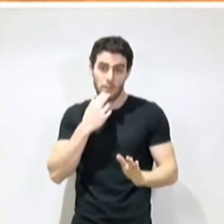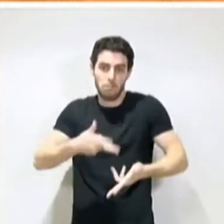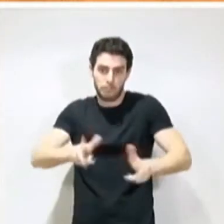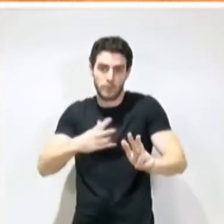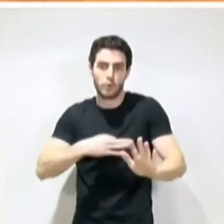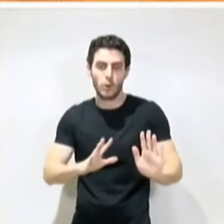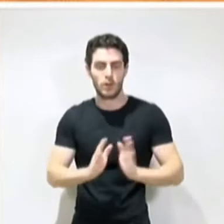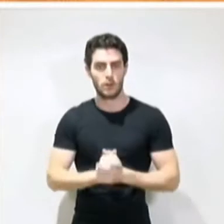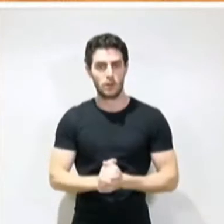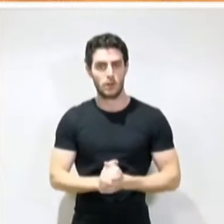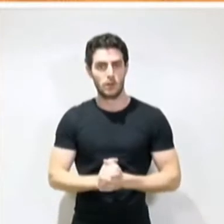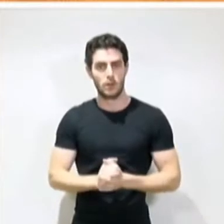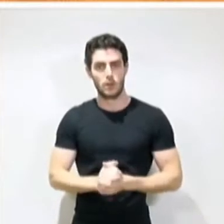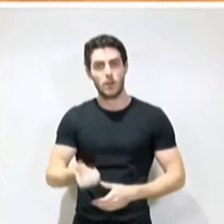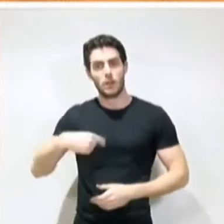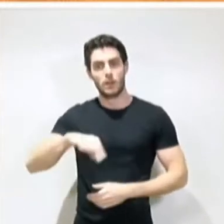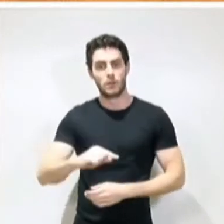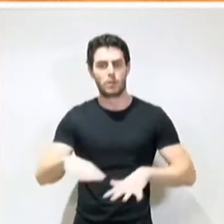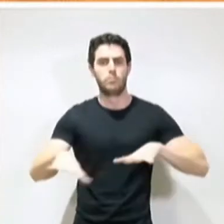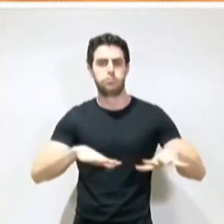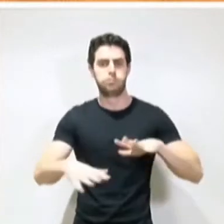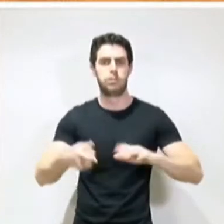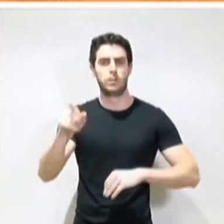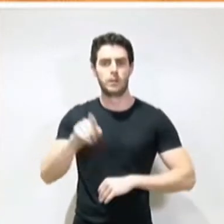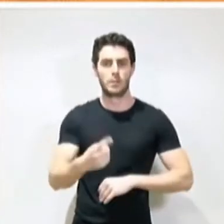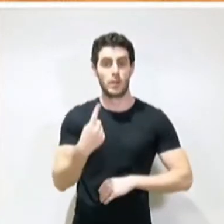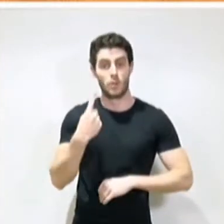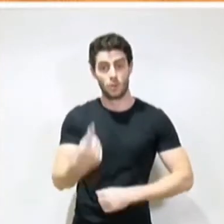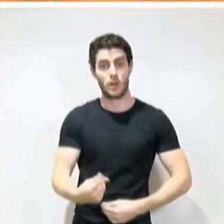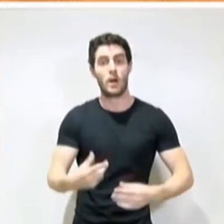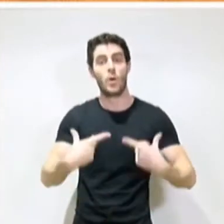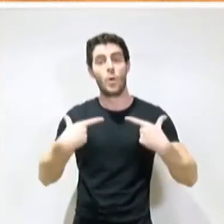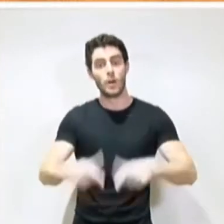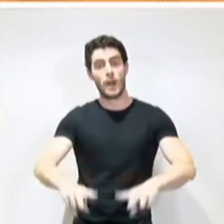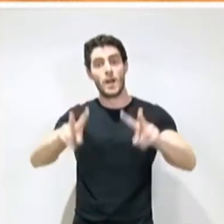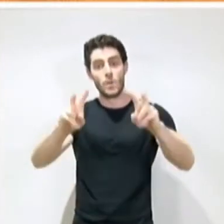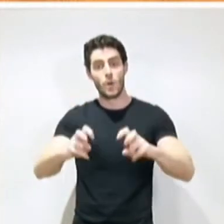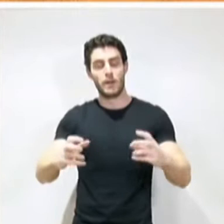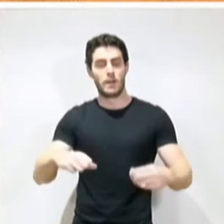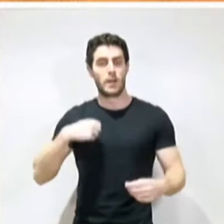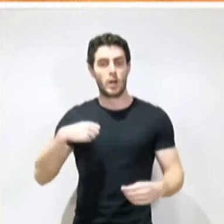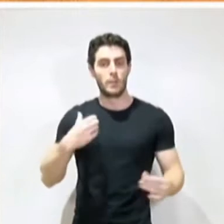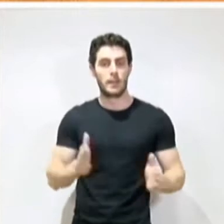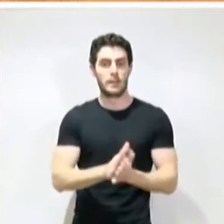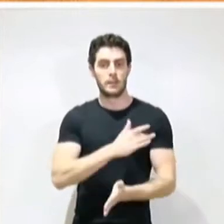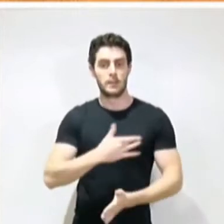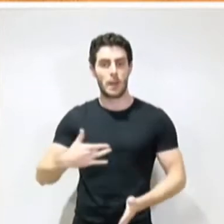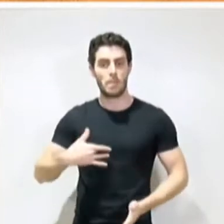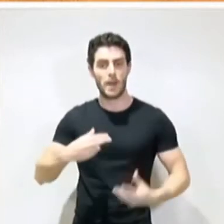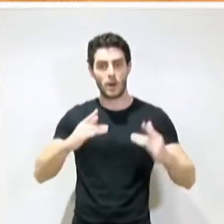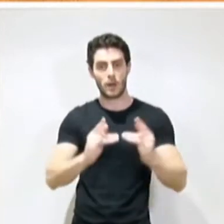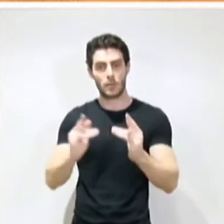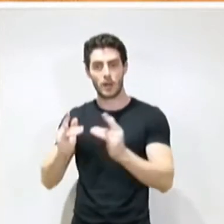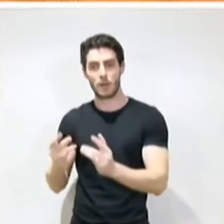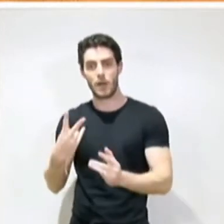lo permita y asimismo vamos a poner en marcha una nueva unidad en el hospital san pedro que dispondrá de dos camas de